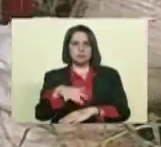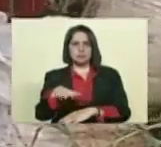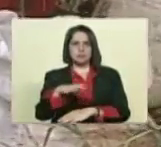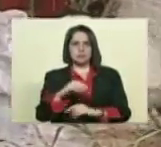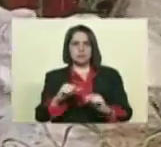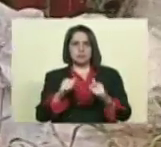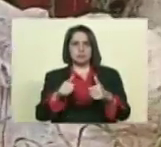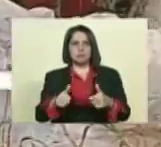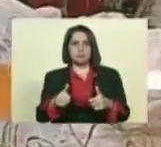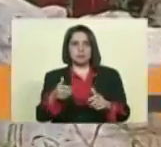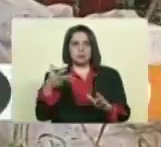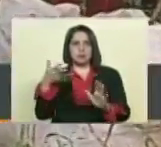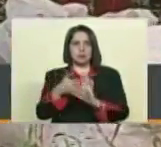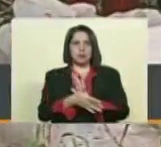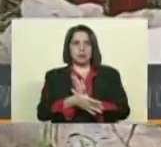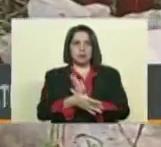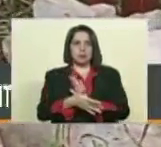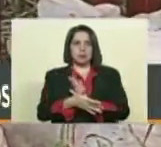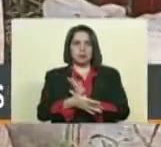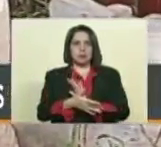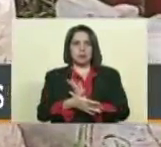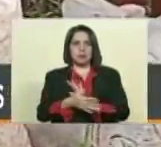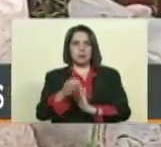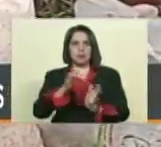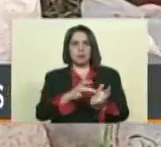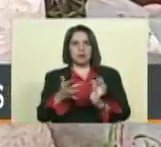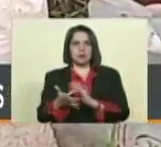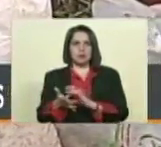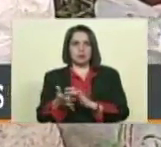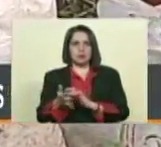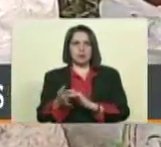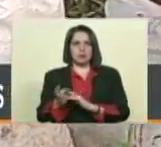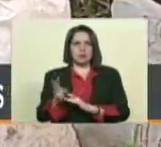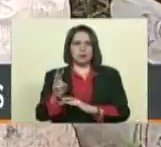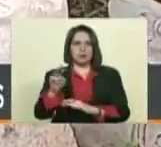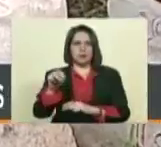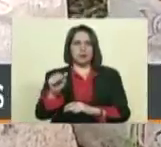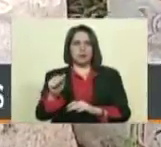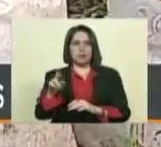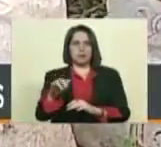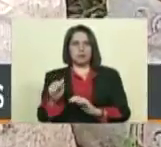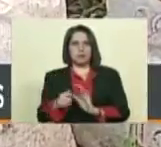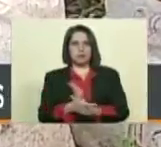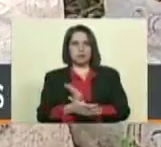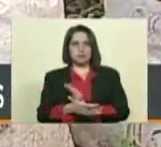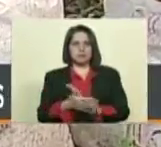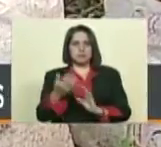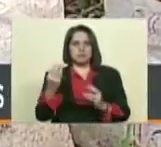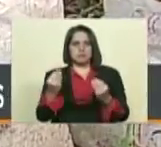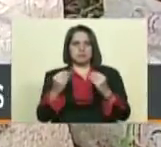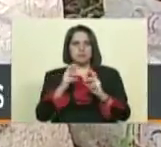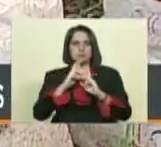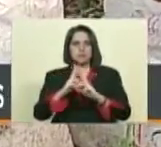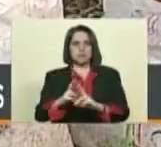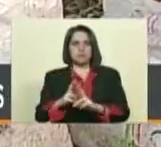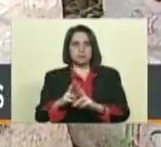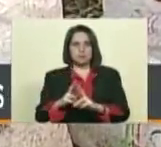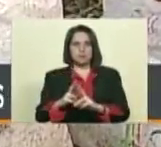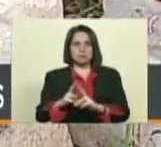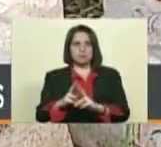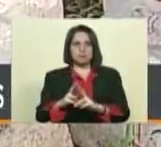son municipios Jesús María Semprún y Colón. El resultado de esta operación,